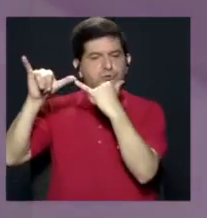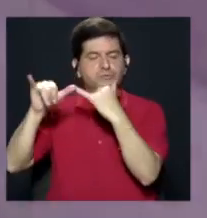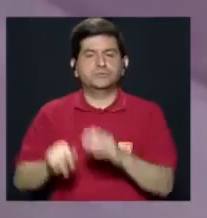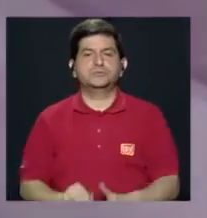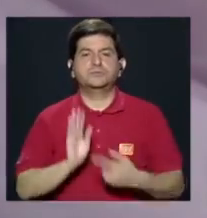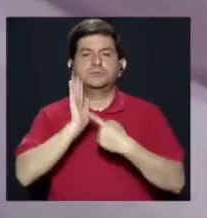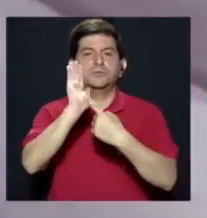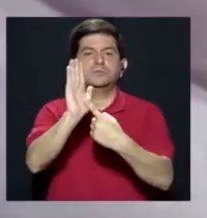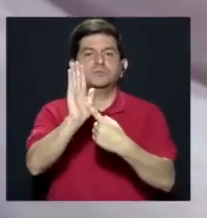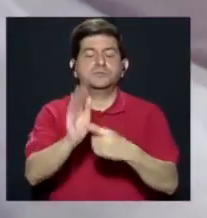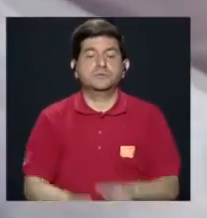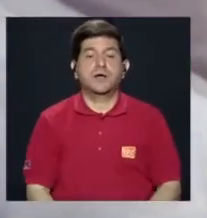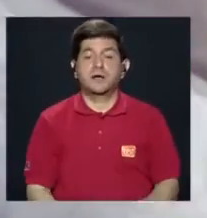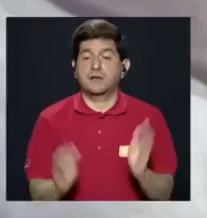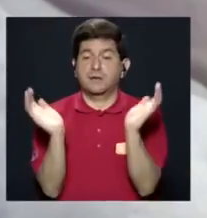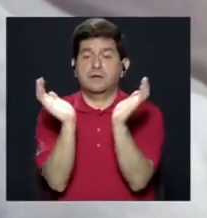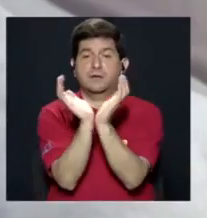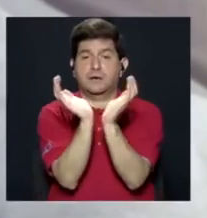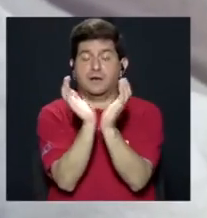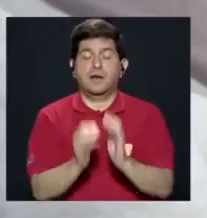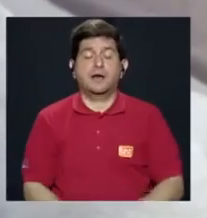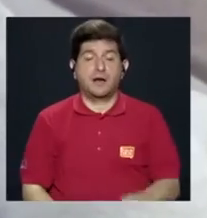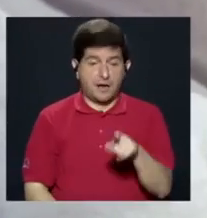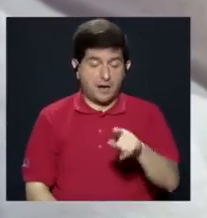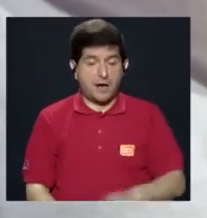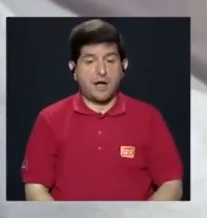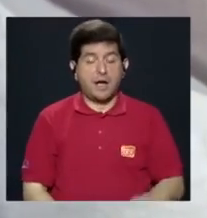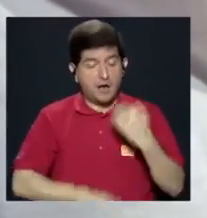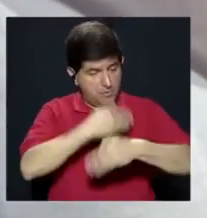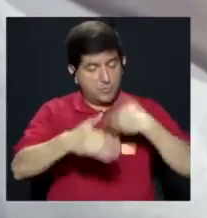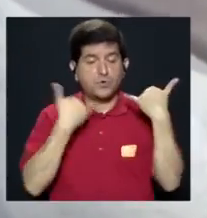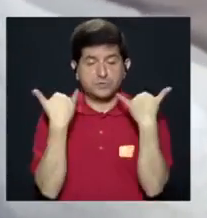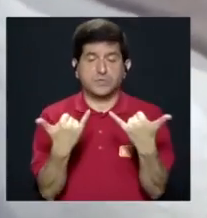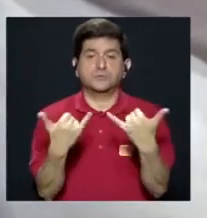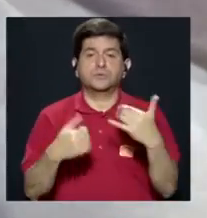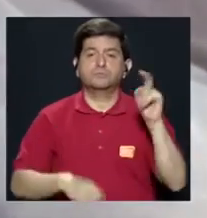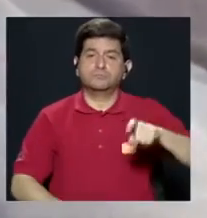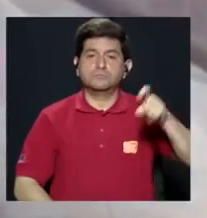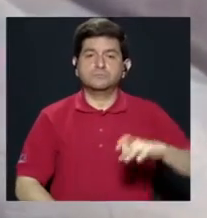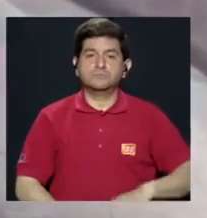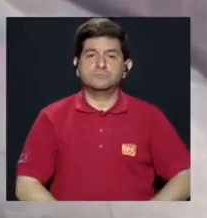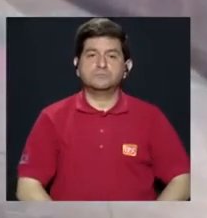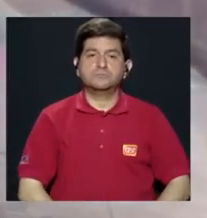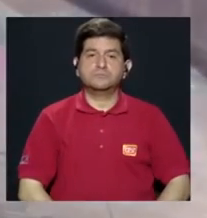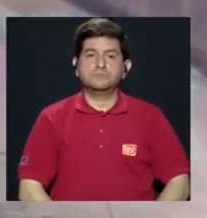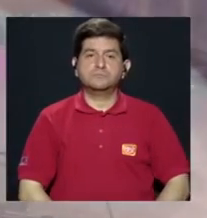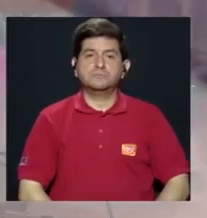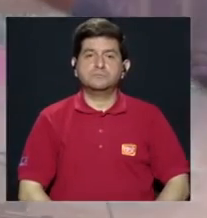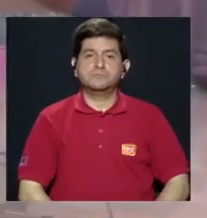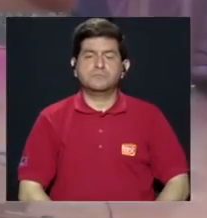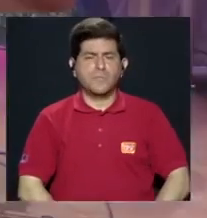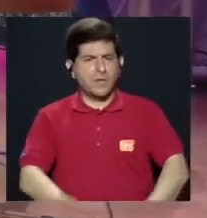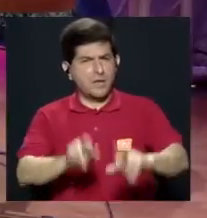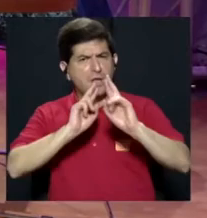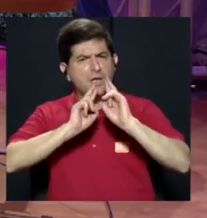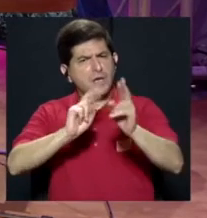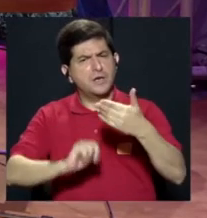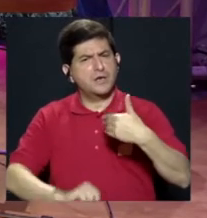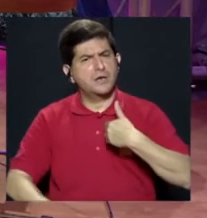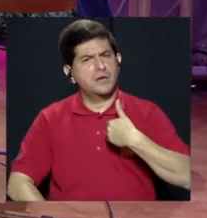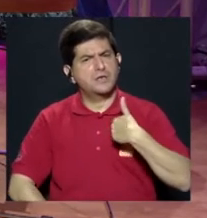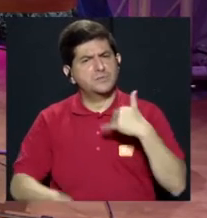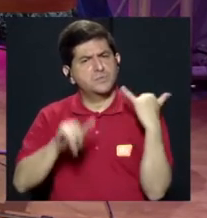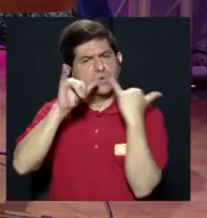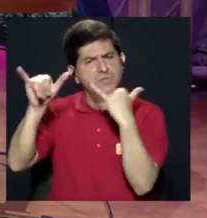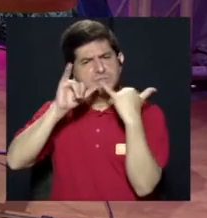en visión para que la caja tome cartas sobre el asunto, que ya es necesario. ¿Y qué respuesta han tenido a